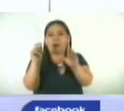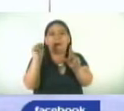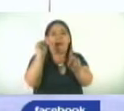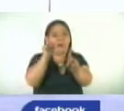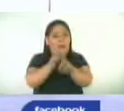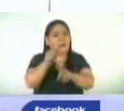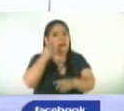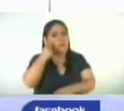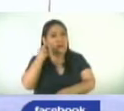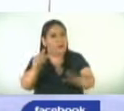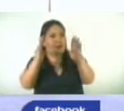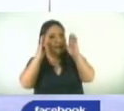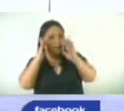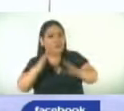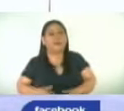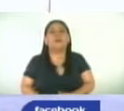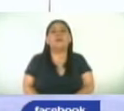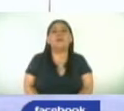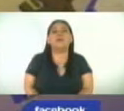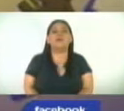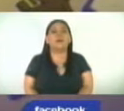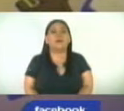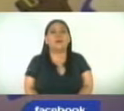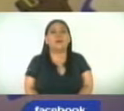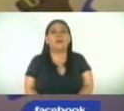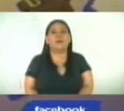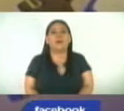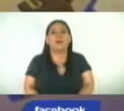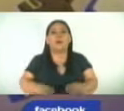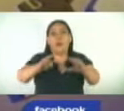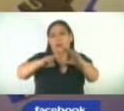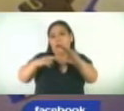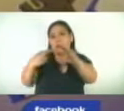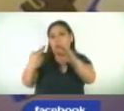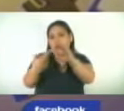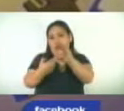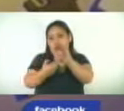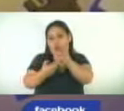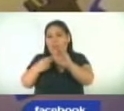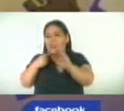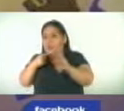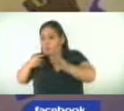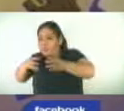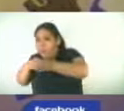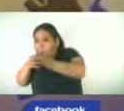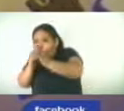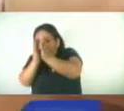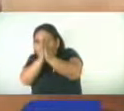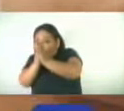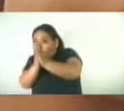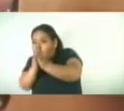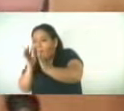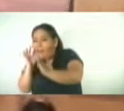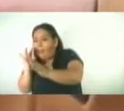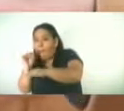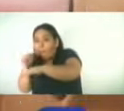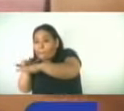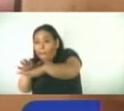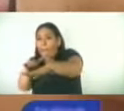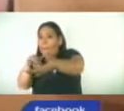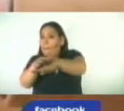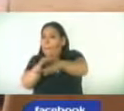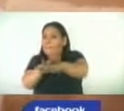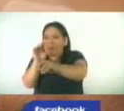estafas. Preste atención. A través de redes sociales, un grupo de estafadores ha tratado de engañar a la